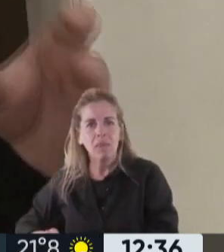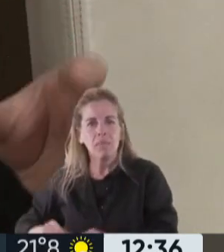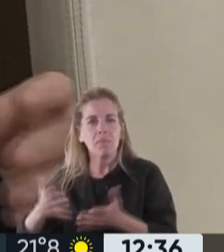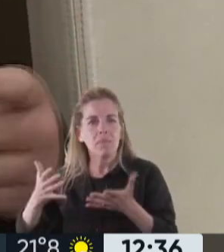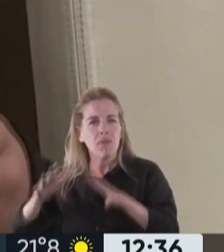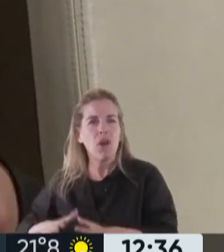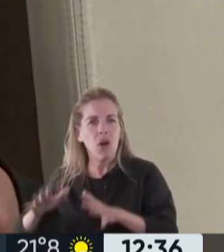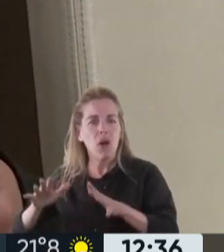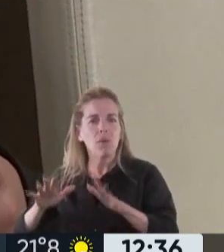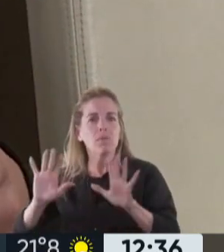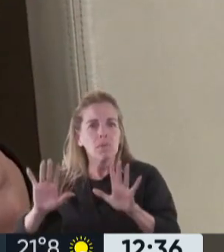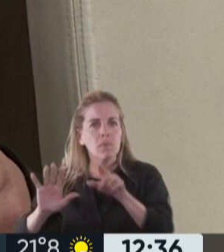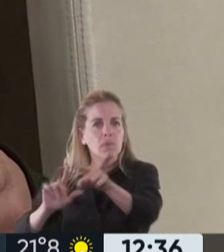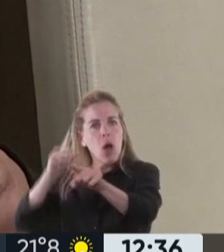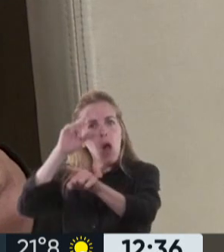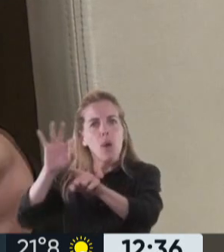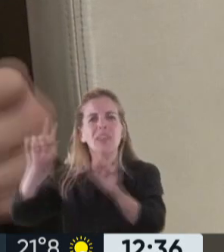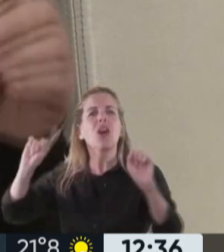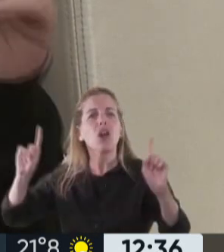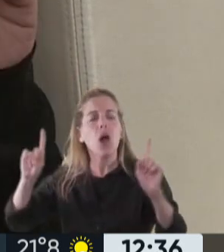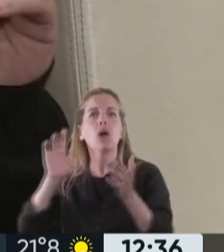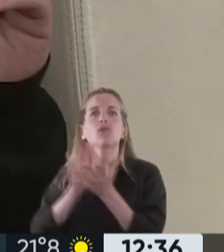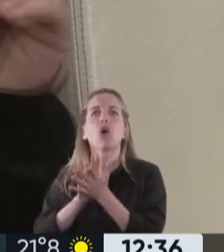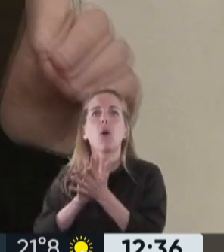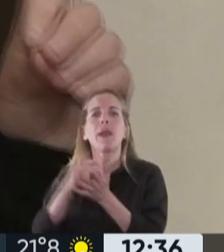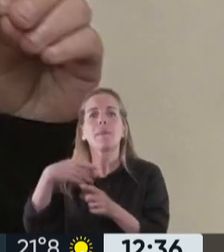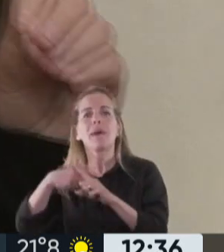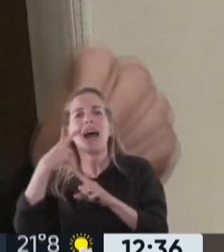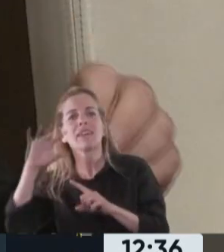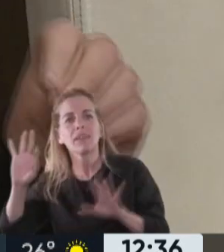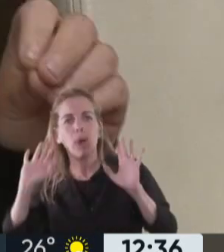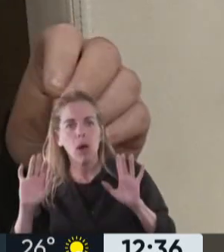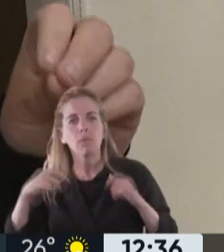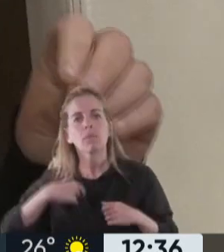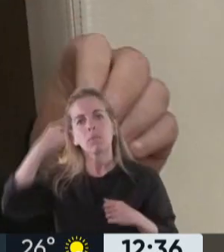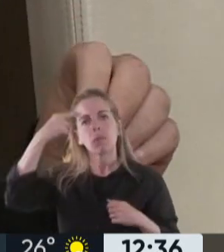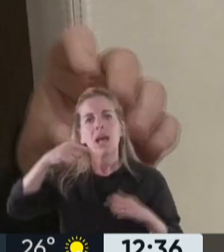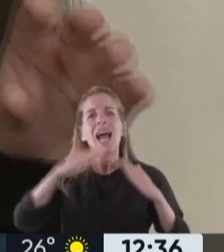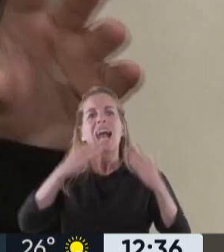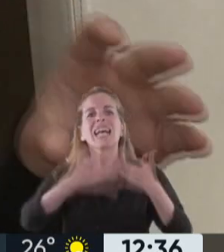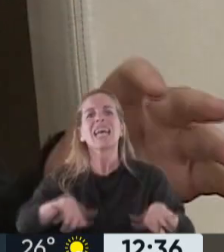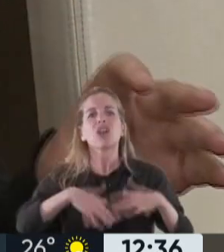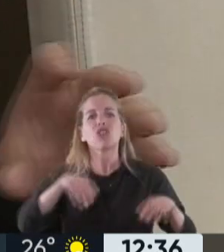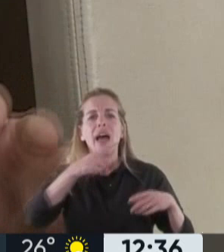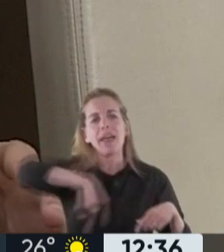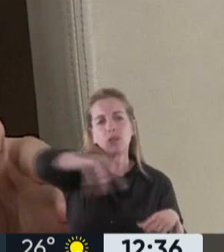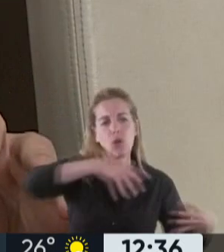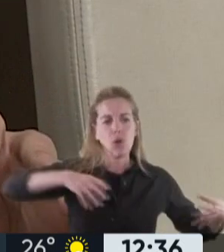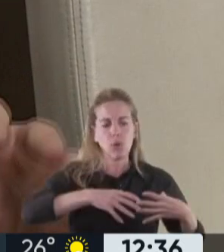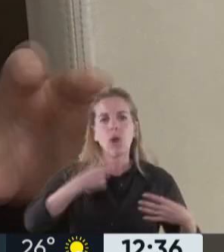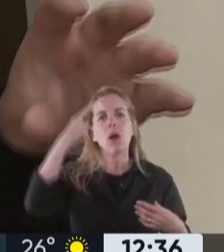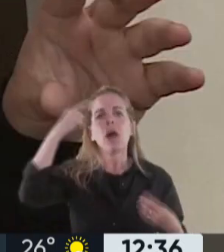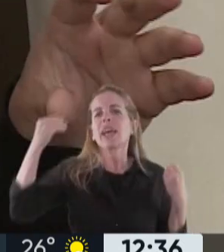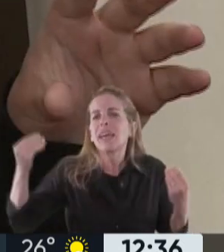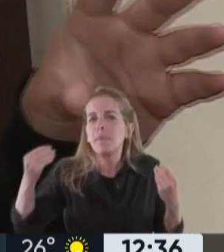es qué opina de lo que dijo Máximo Kirchner, sino qué piensa la Casa Rosada con respecto a este acuerdo. ¿Está bien? ¿Está